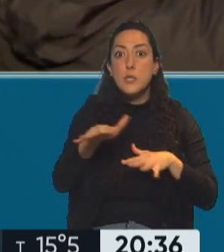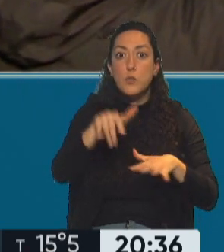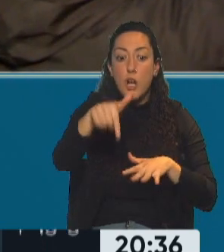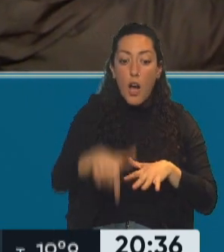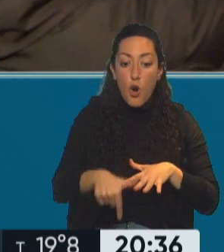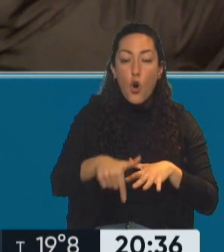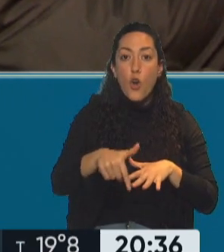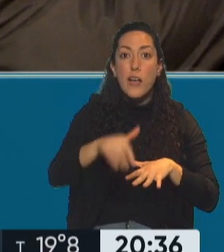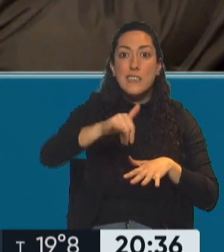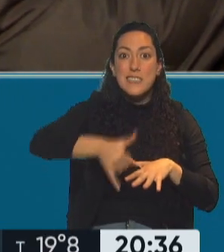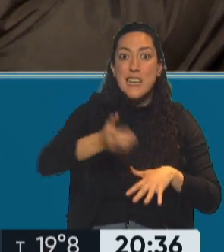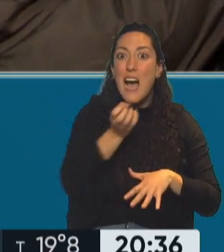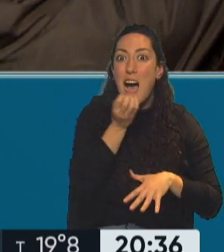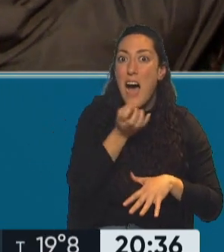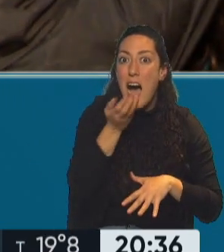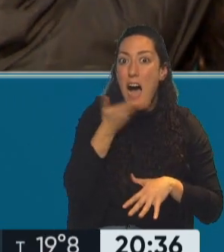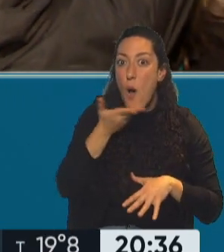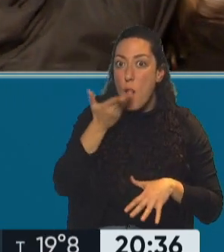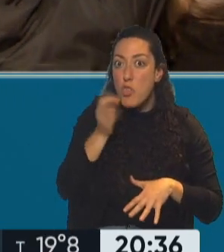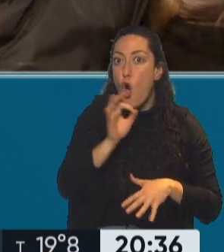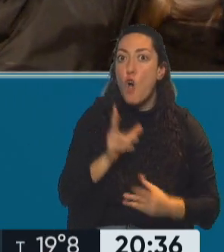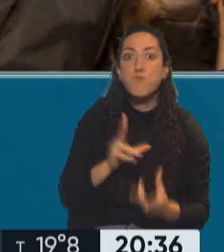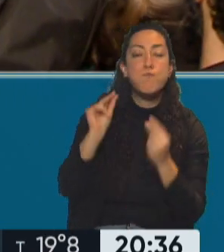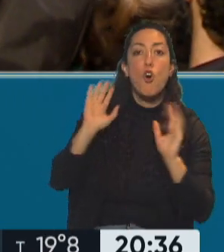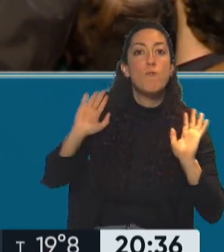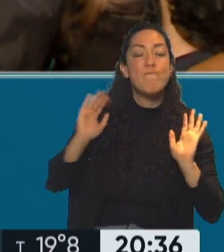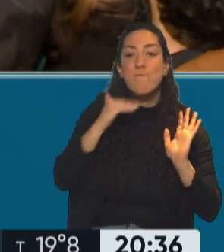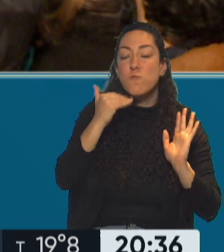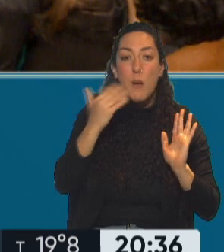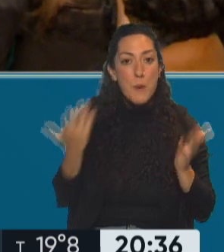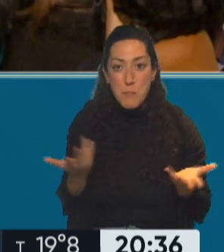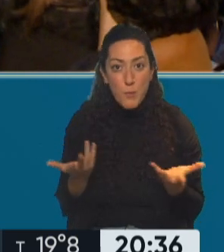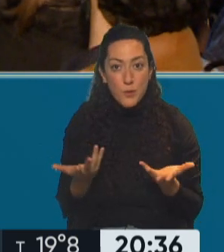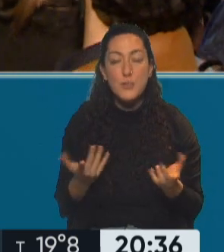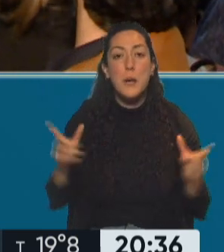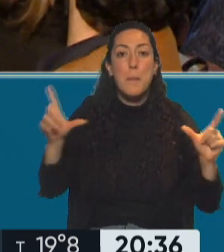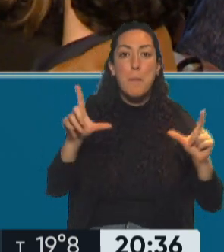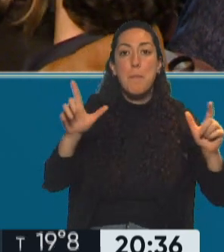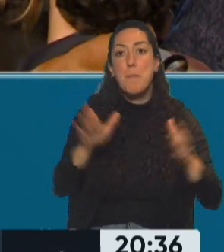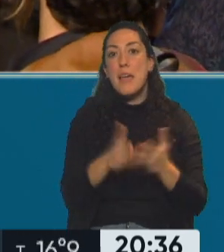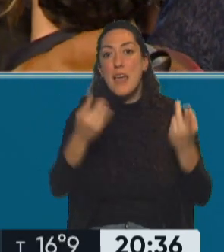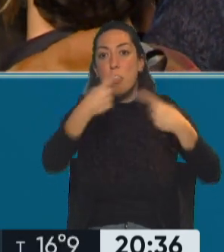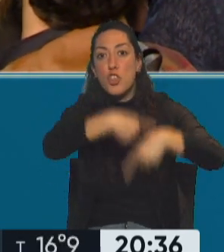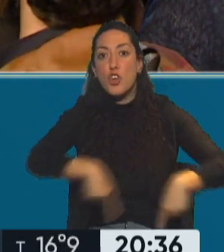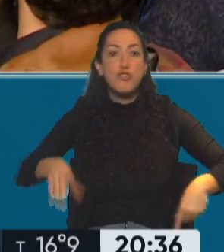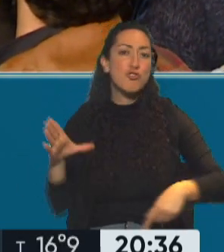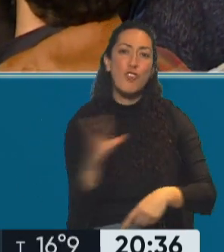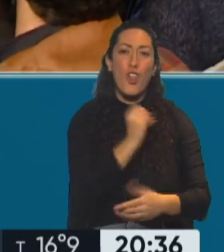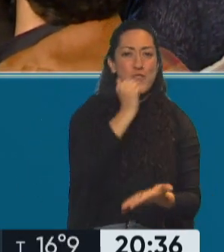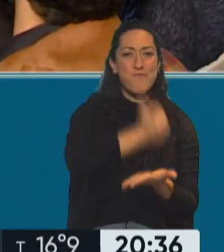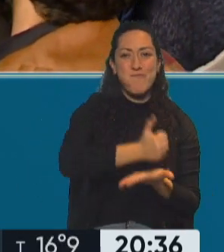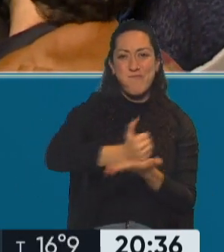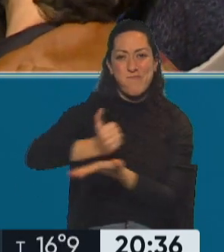o se va a negar a declarar. Hay muchísima incertidumbre en este lugar, estamos trabajando todo los medios de comunicación, una intensa